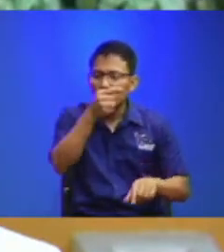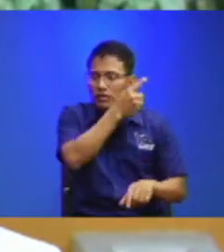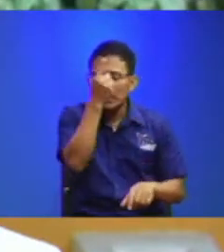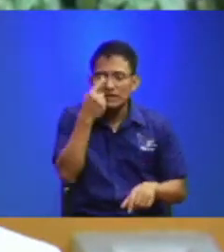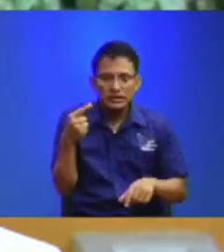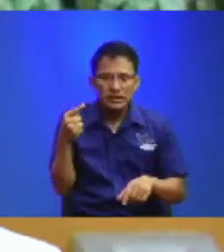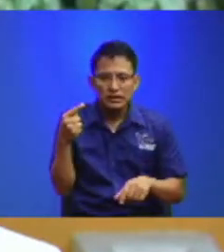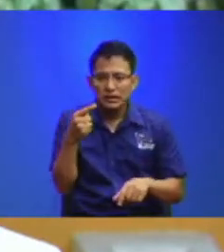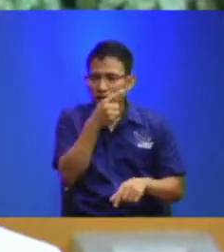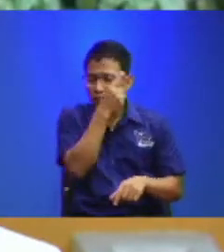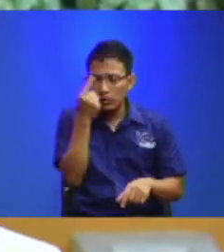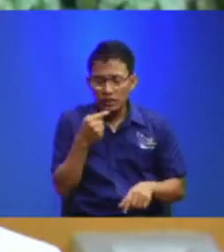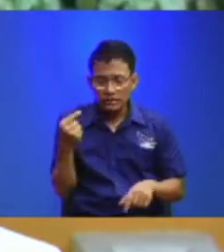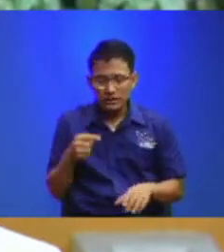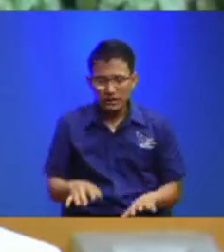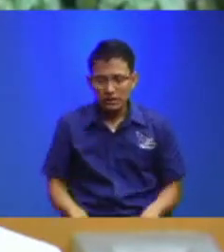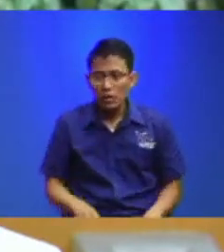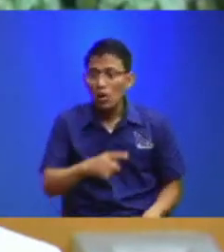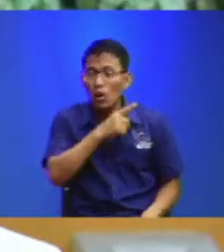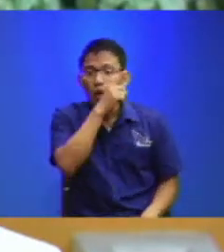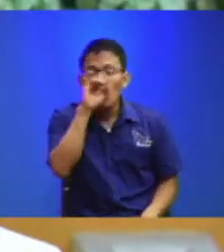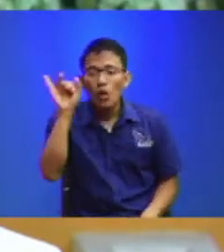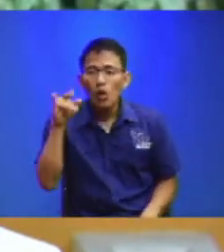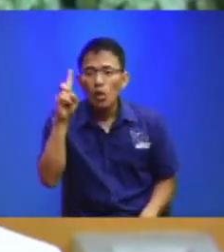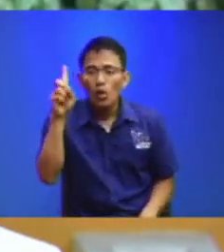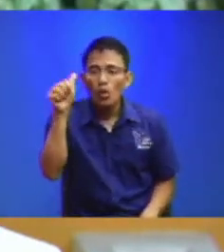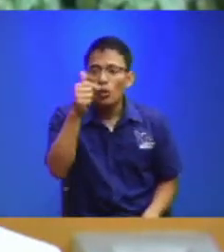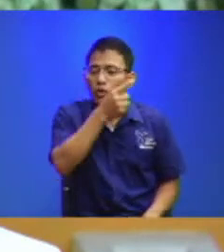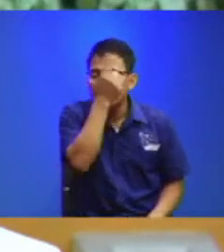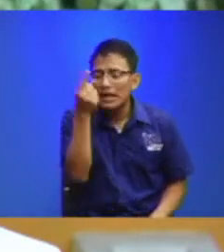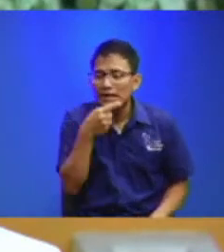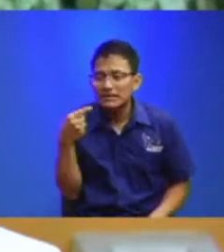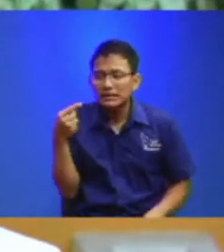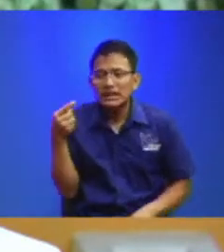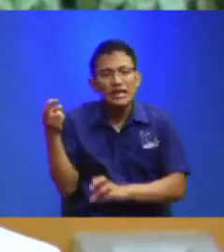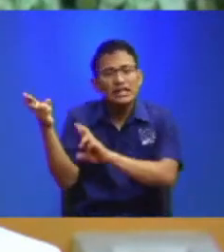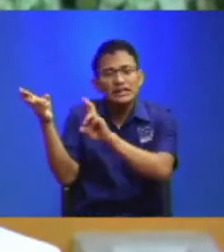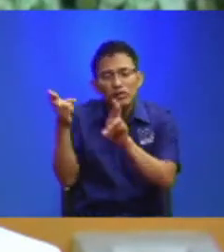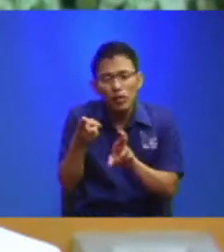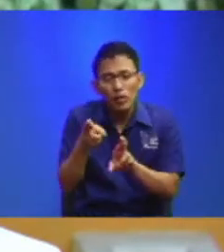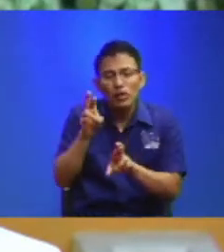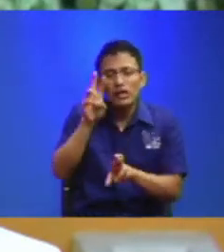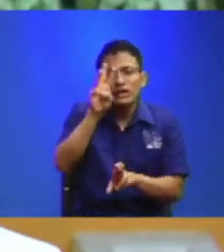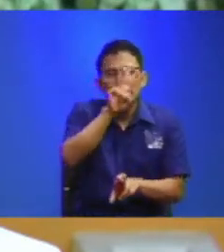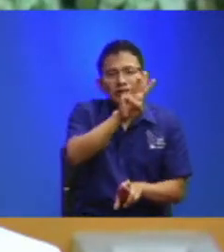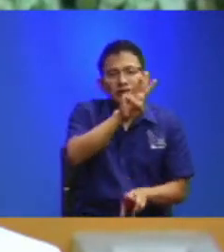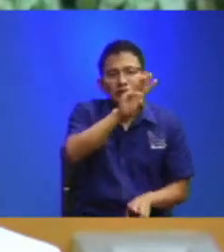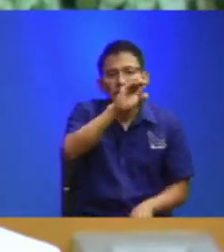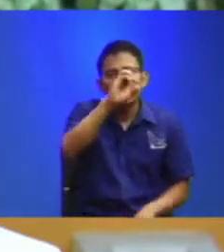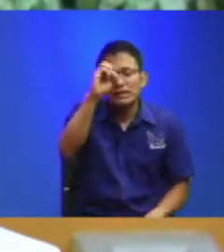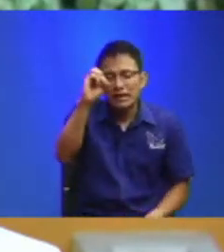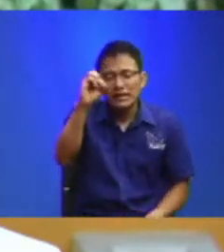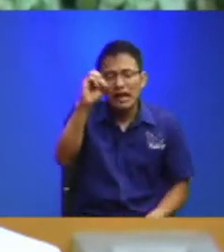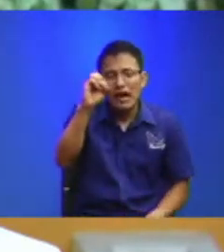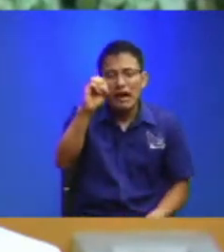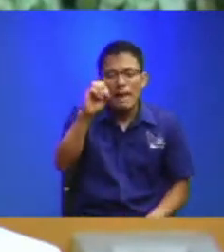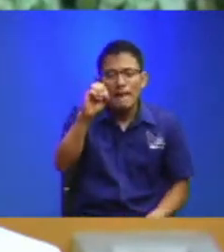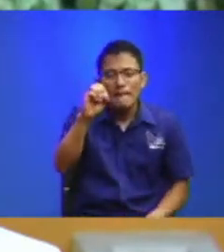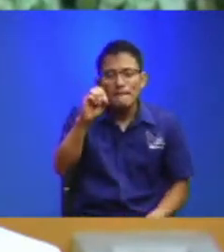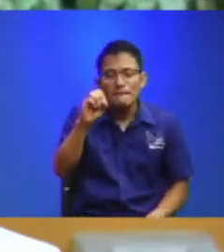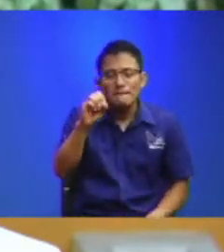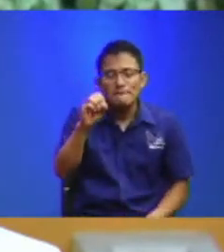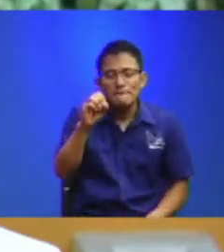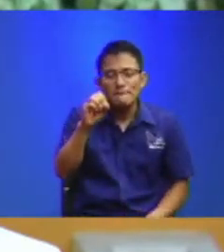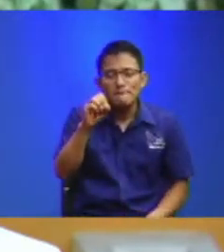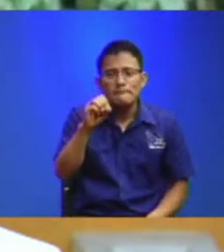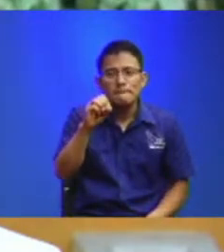plata. Se convirtió en piedra de tropiezo para él. La traición, entonces, la